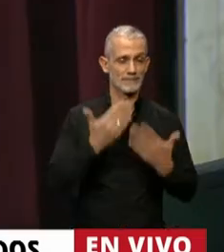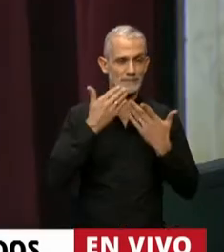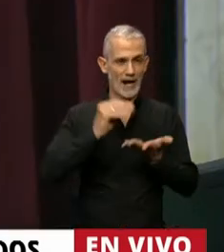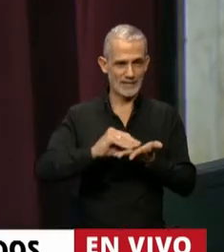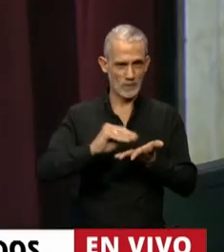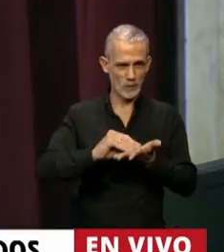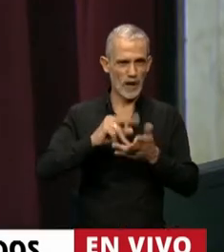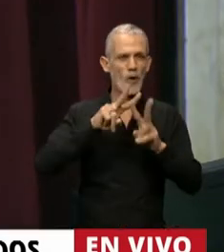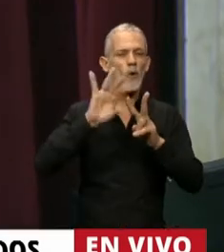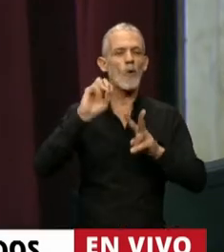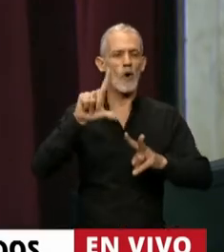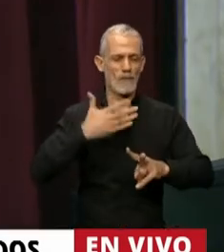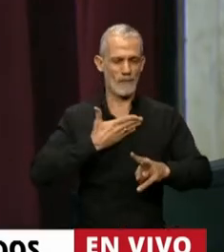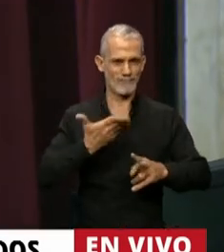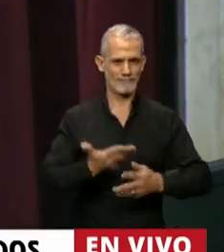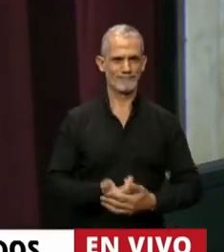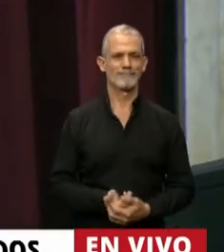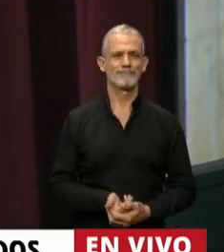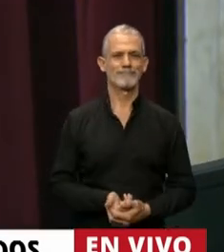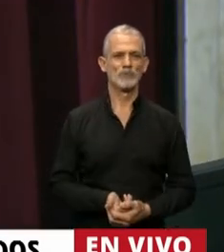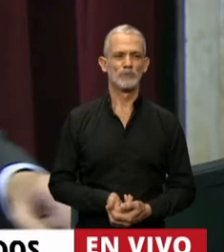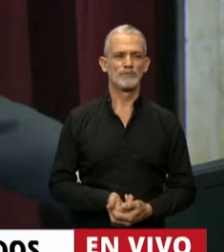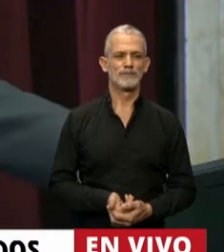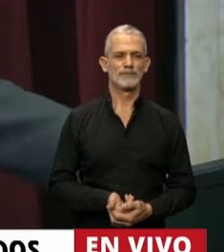Gracias, diputado Wolf.